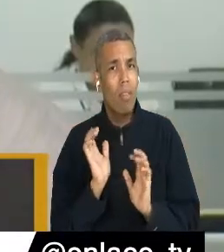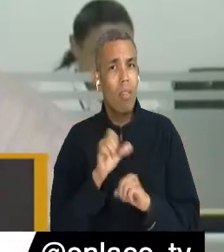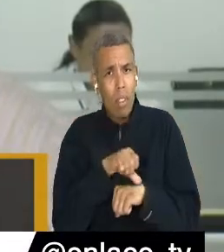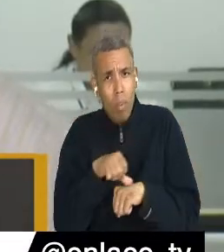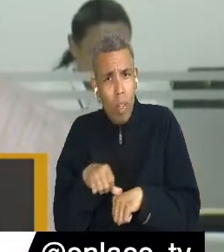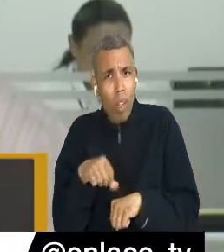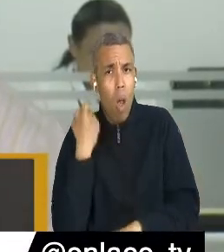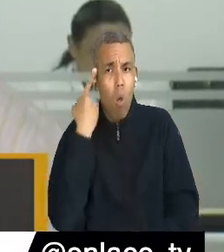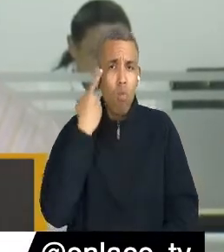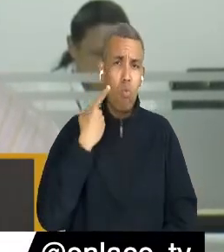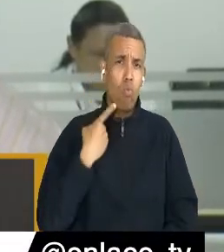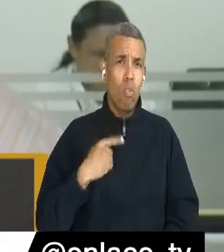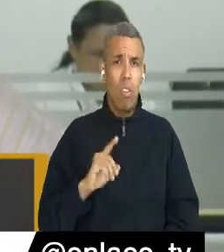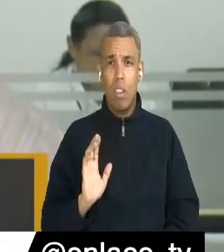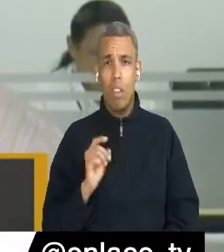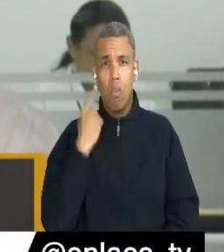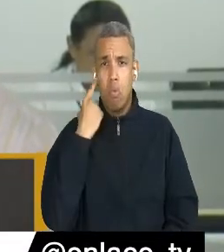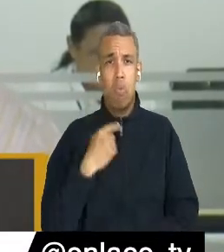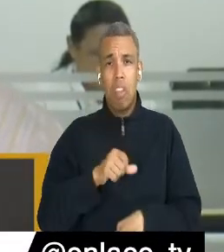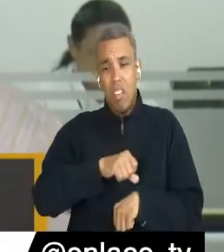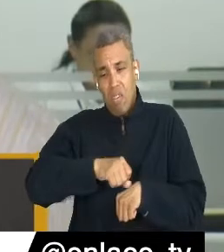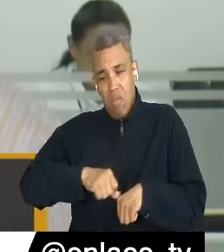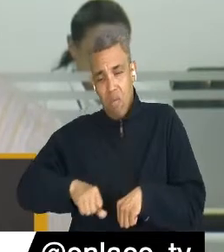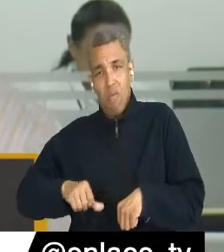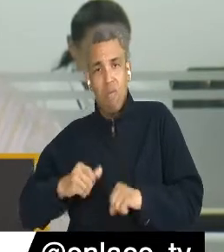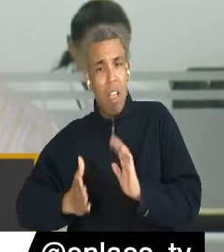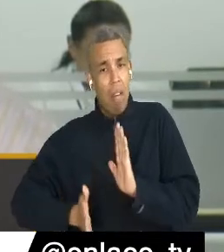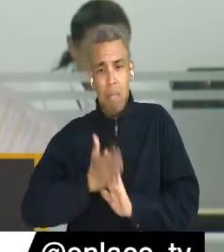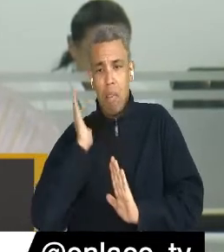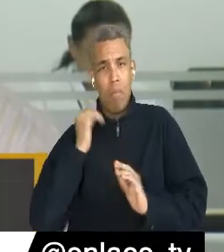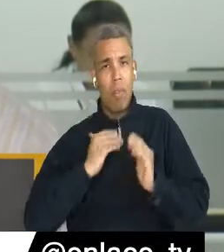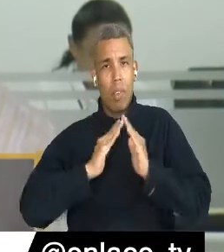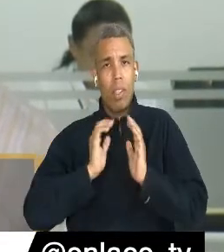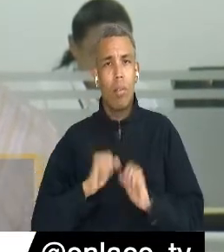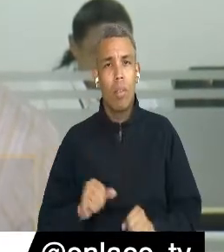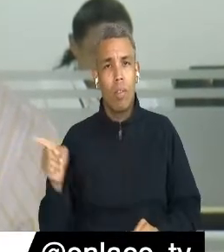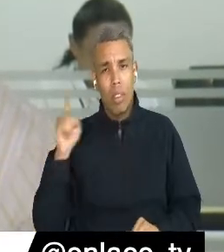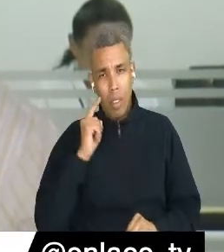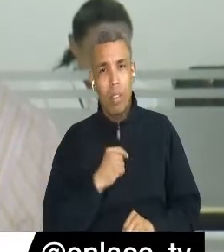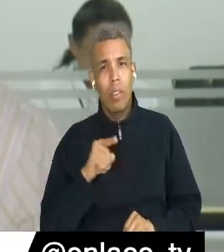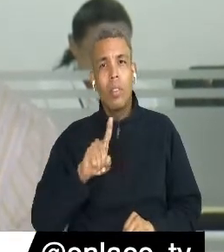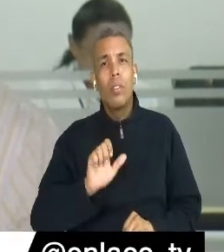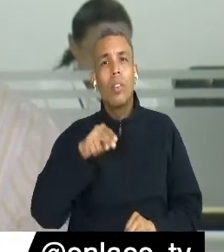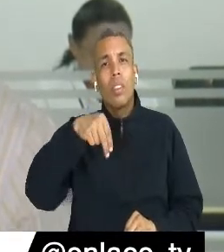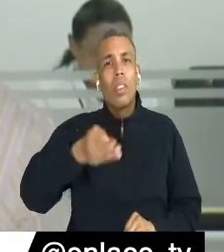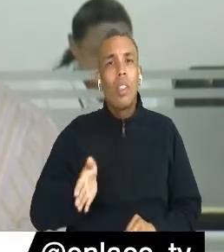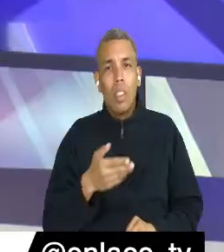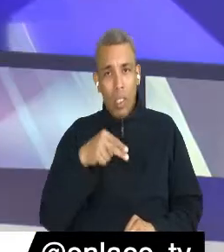ser este sábado en la clínica San Nicolás, más exactamente en el Centro Médico San Nicolás.